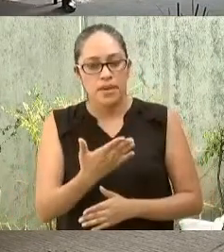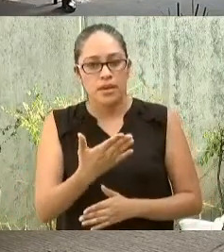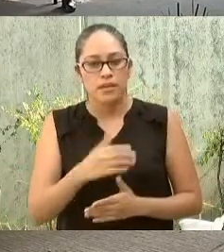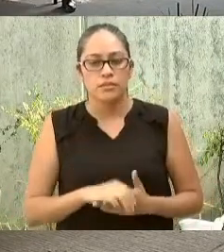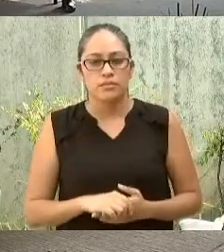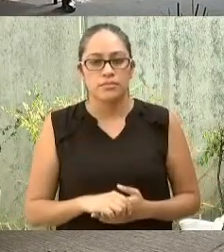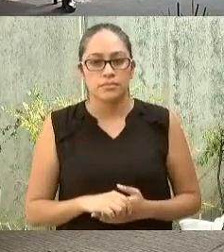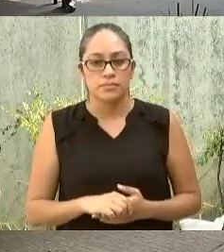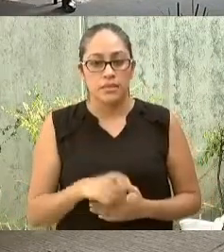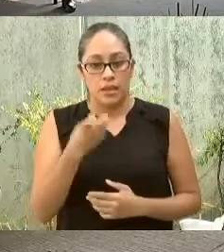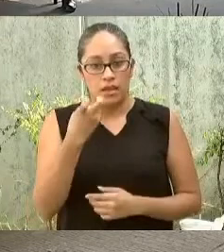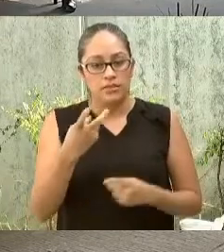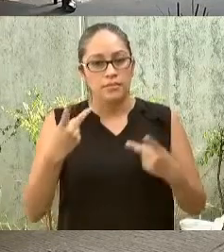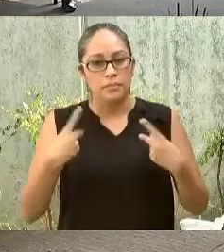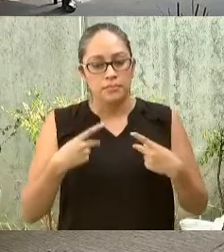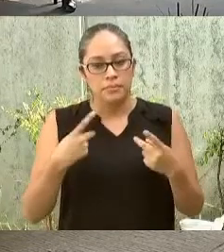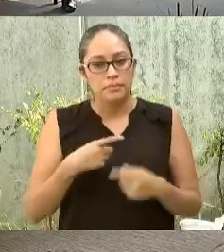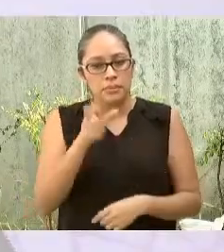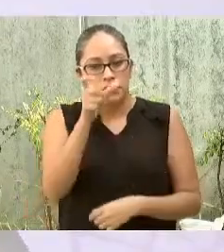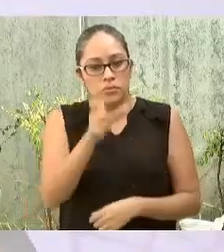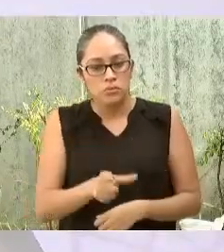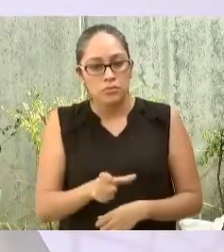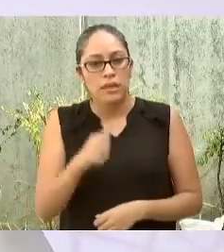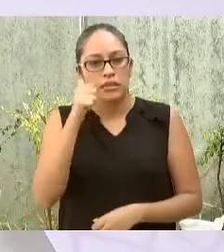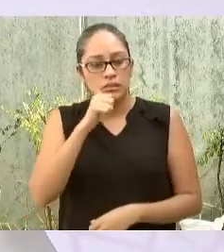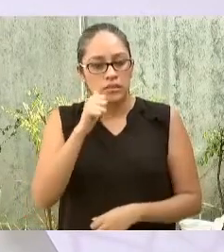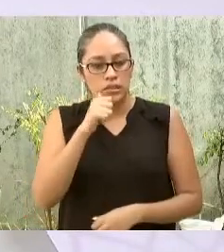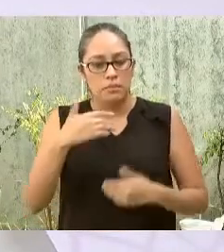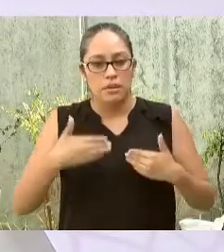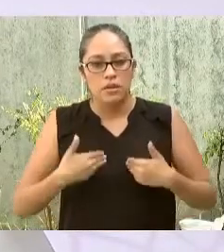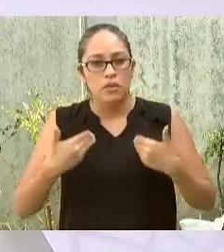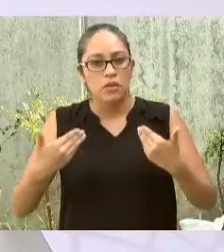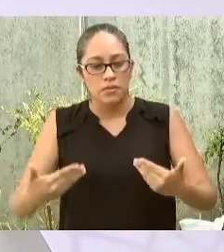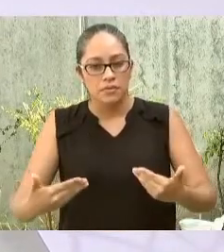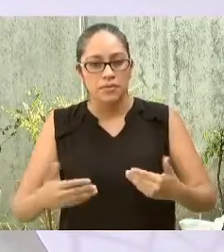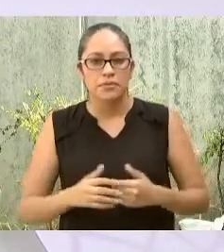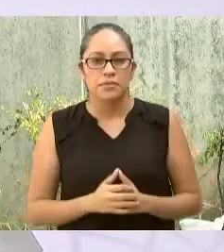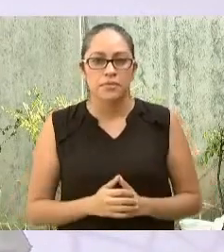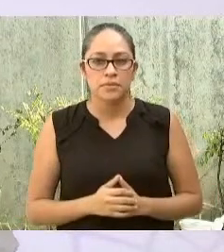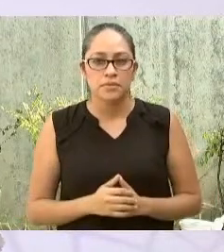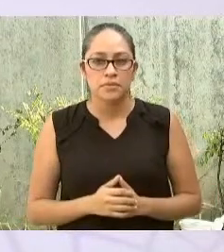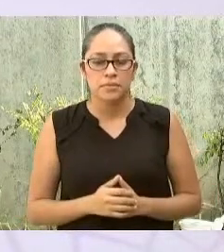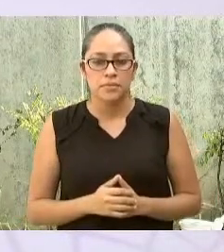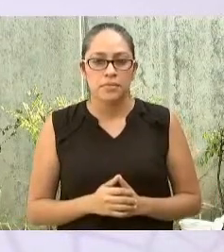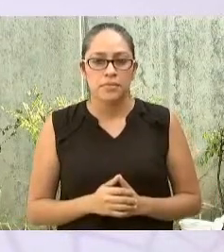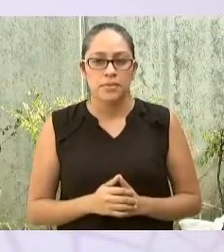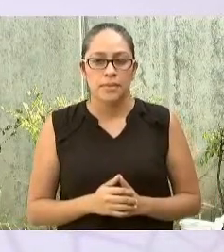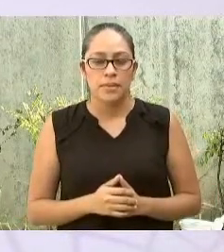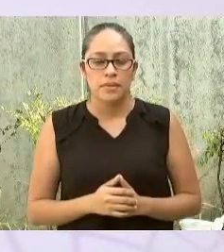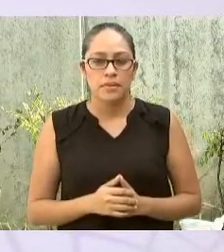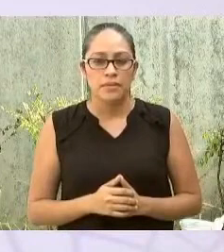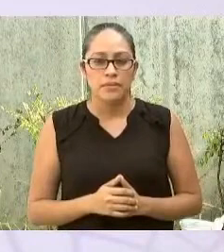un hombre que da confianza, que no